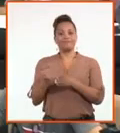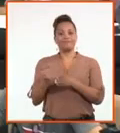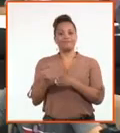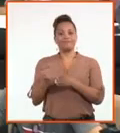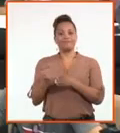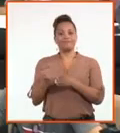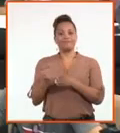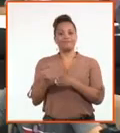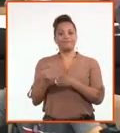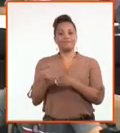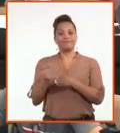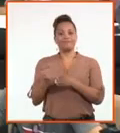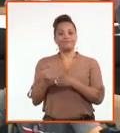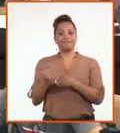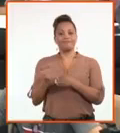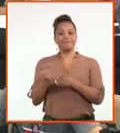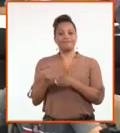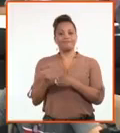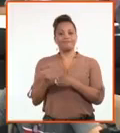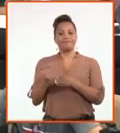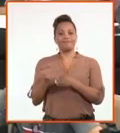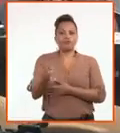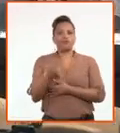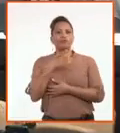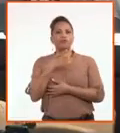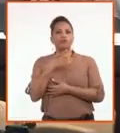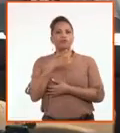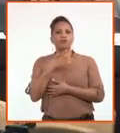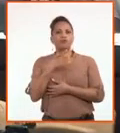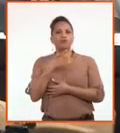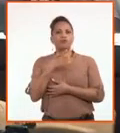hay tantas aspiraciones, hay tantos gustos